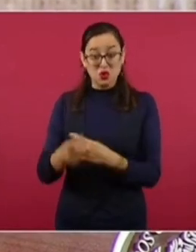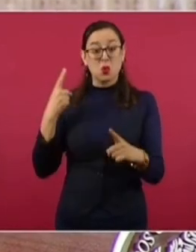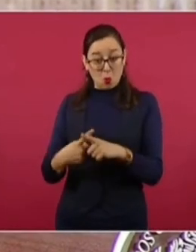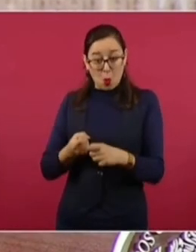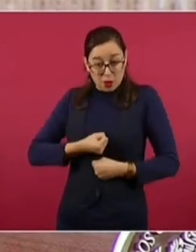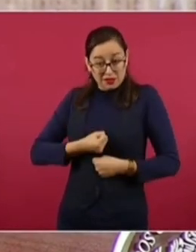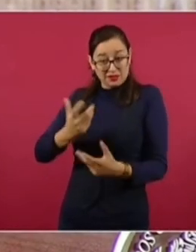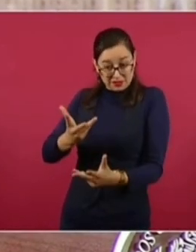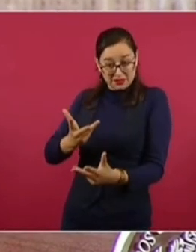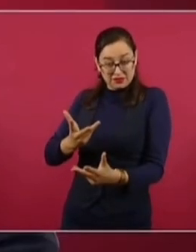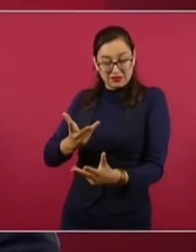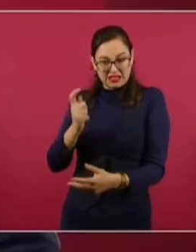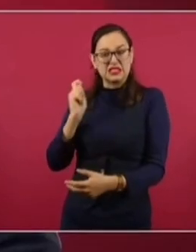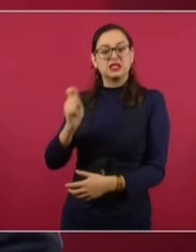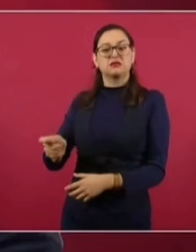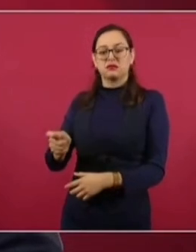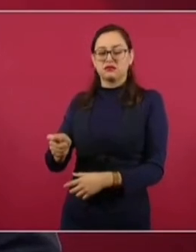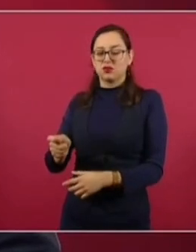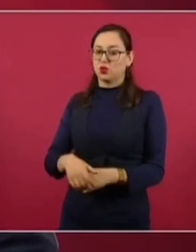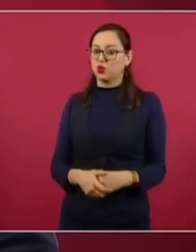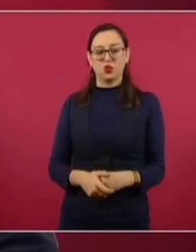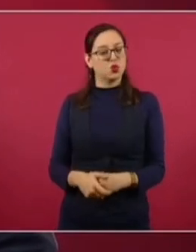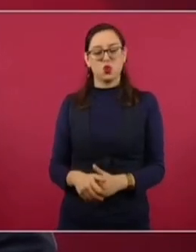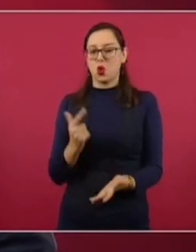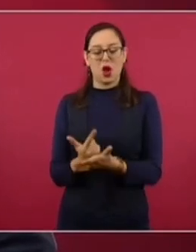pues iba a significar una afrenta